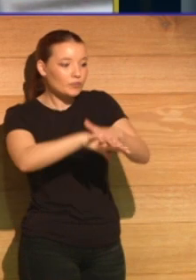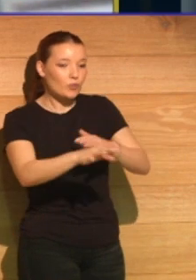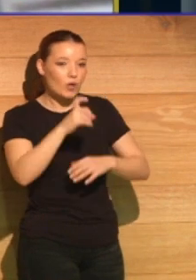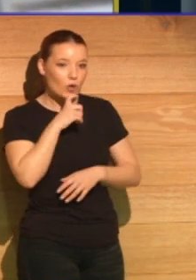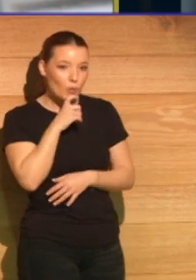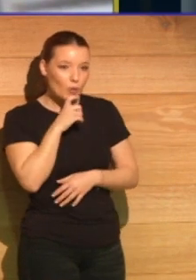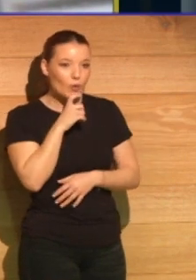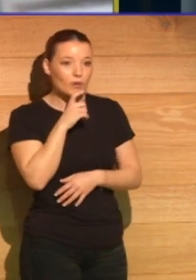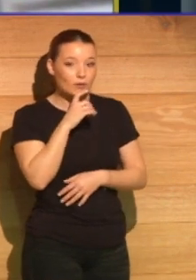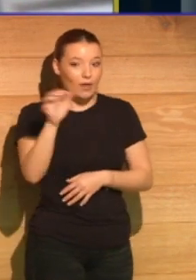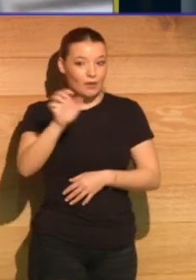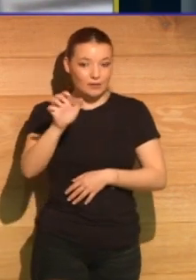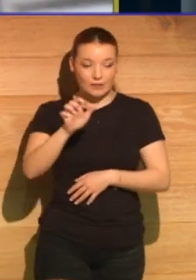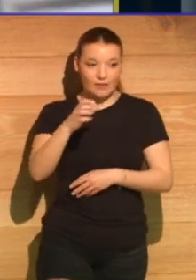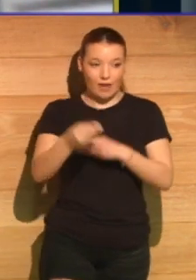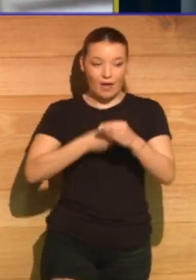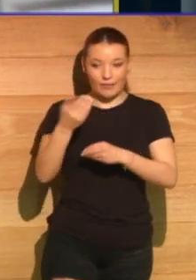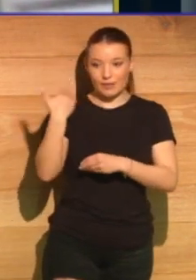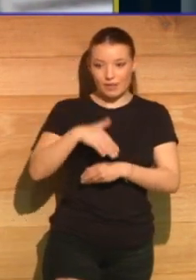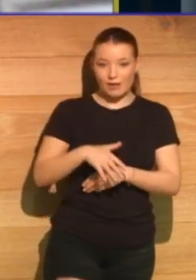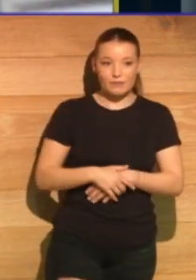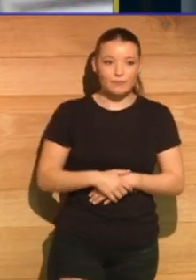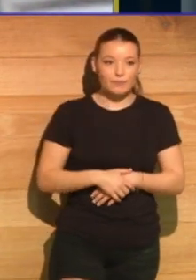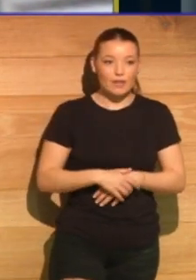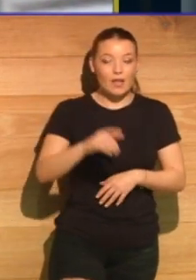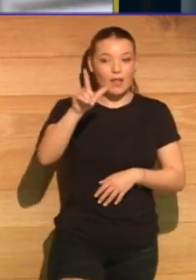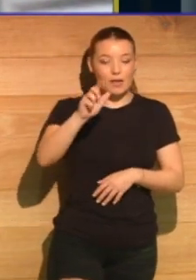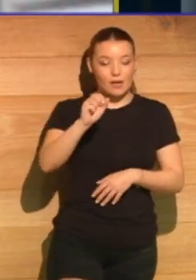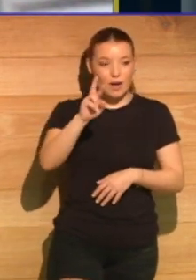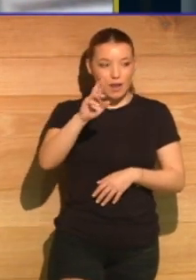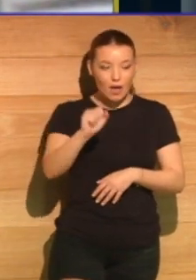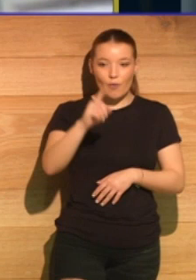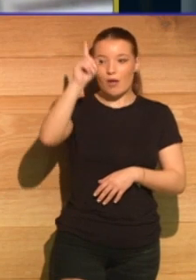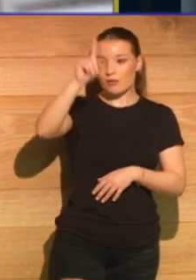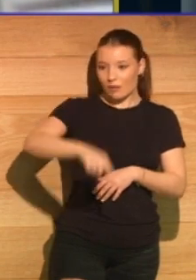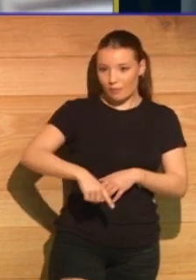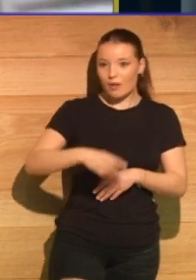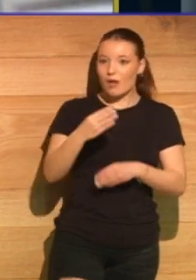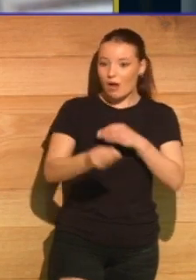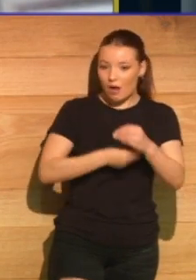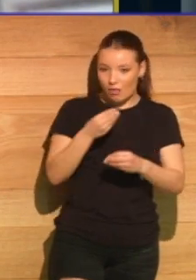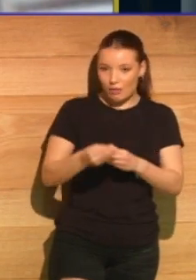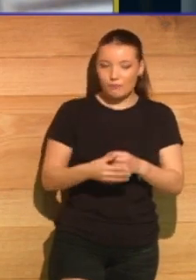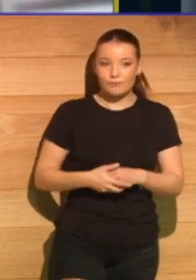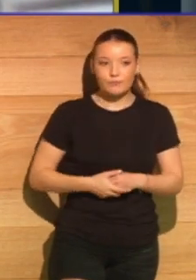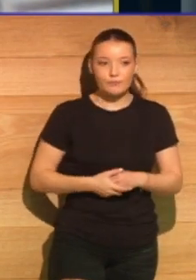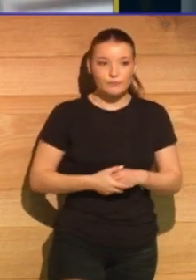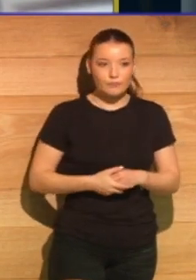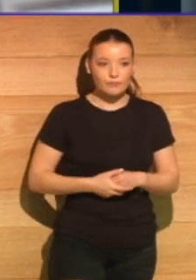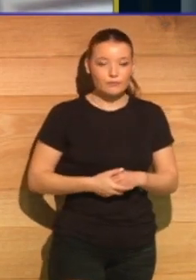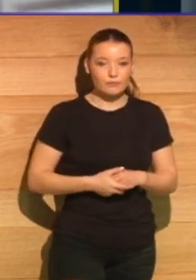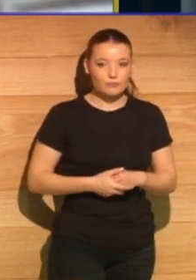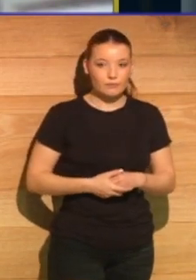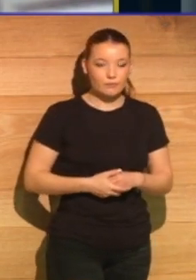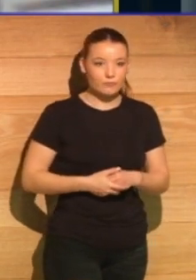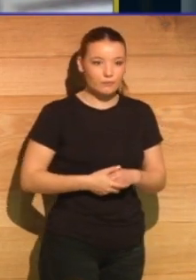hace en su obra. Laura lo hace, por supuesto, en la obra A hombros de